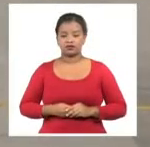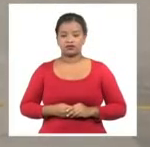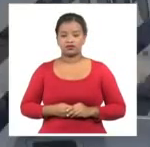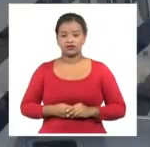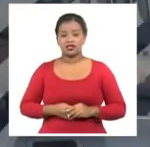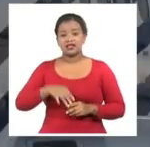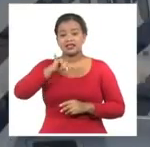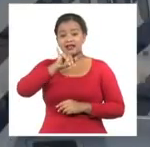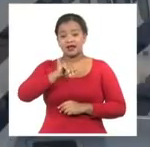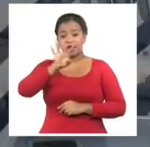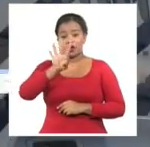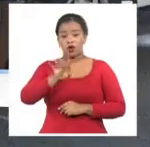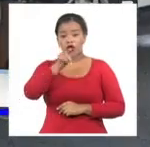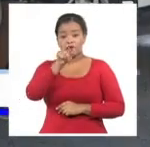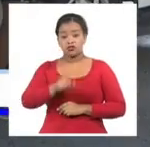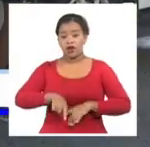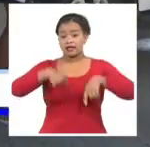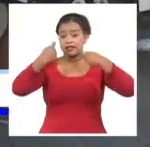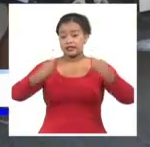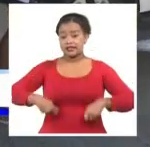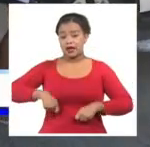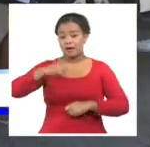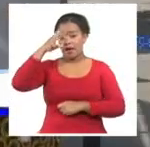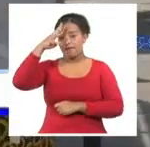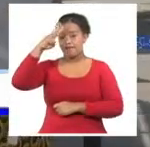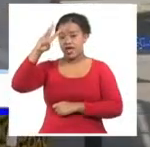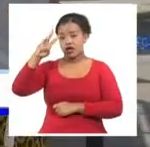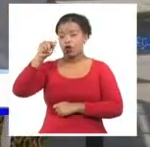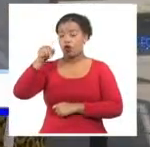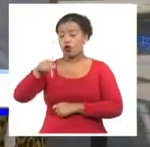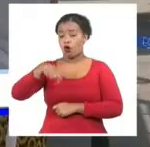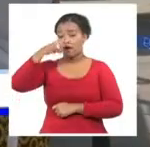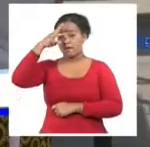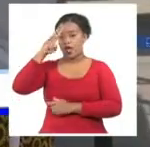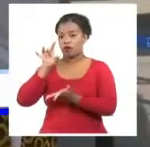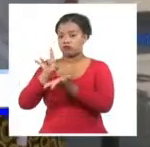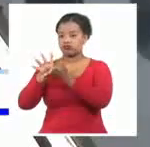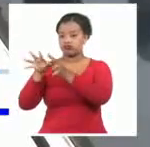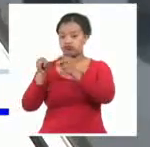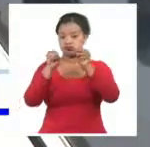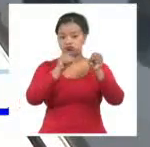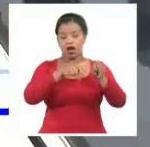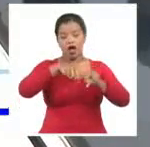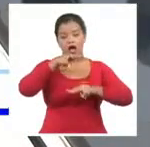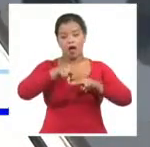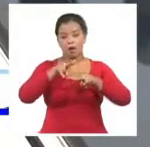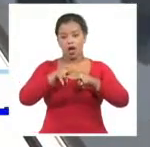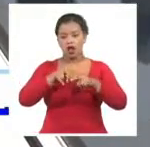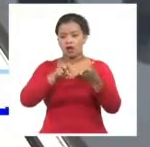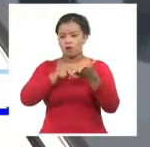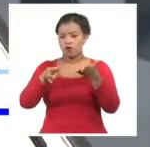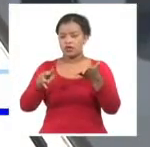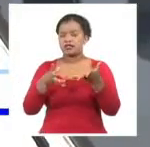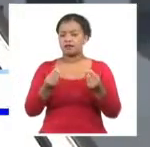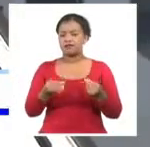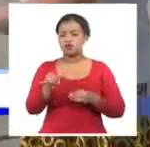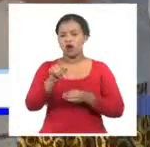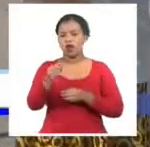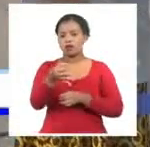4 migrantes irregulares que arribaron este viernes a La Habana proceden de todas las provincias y el municipio especial Isla de la